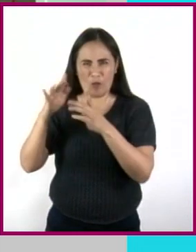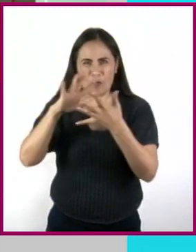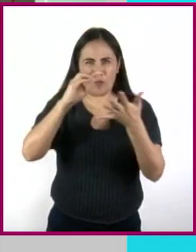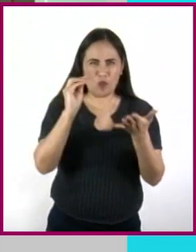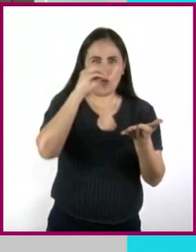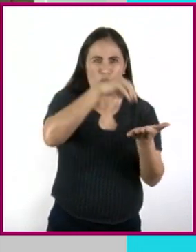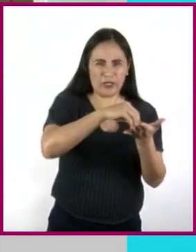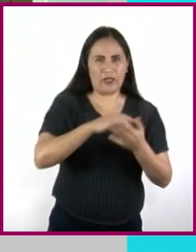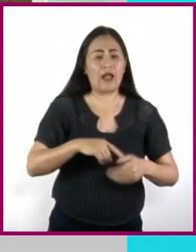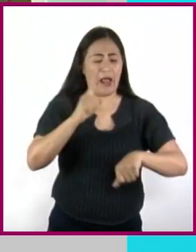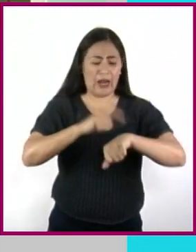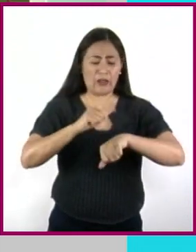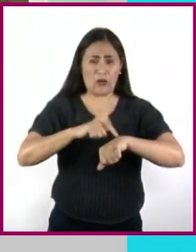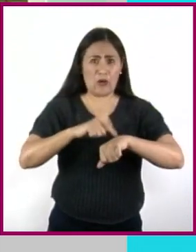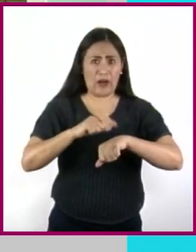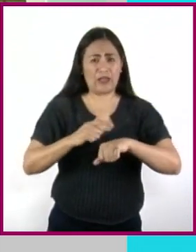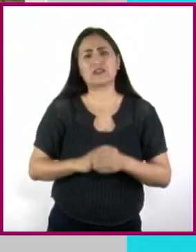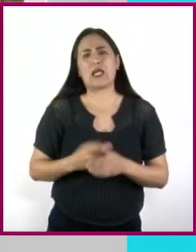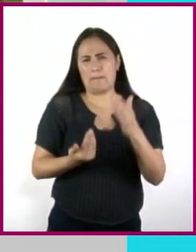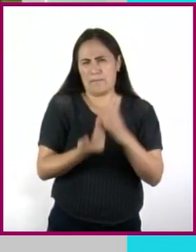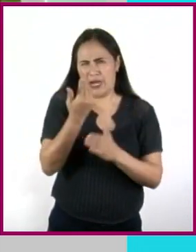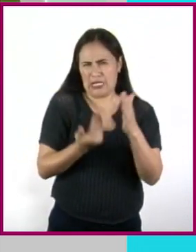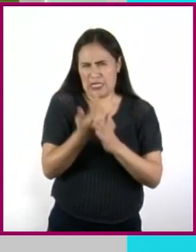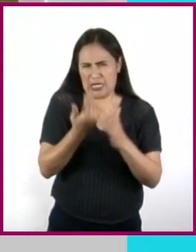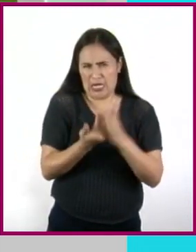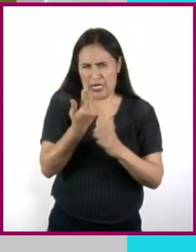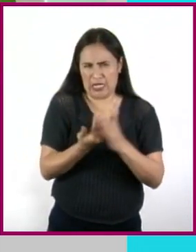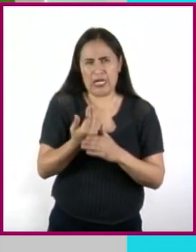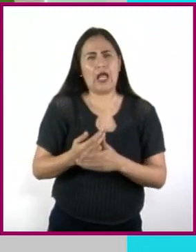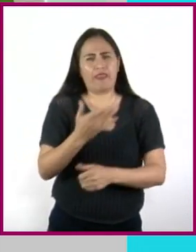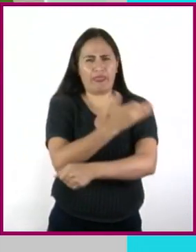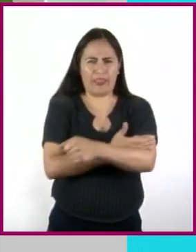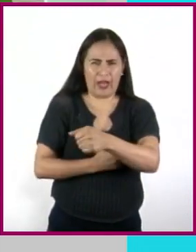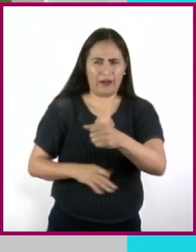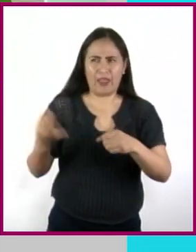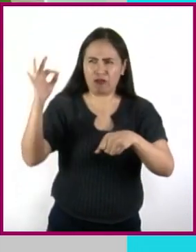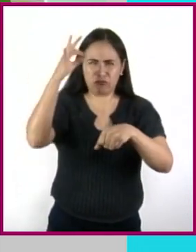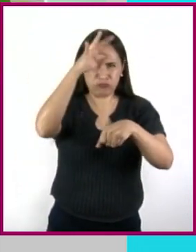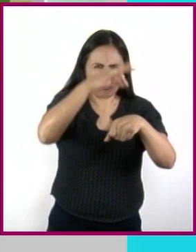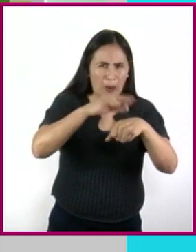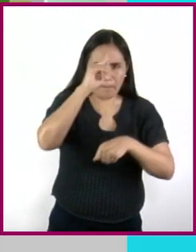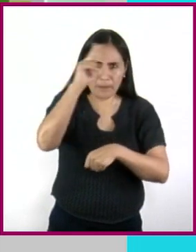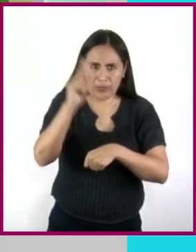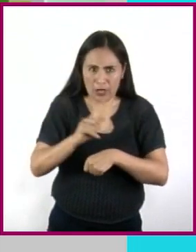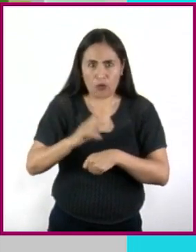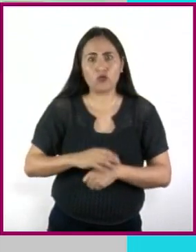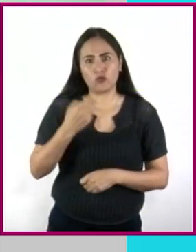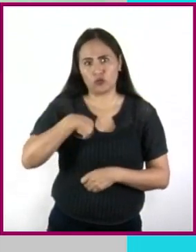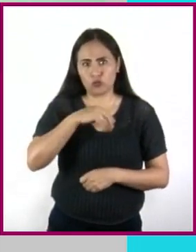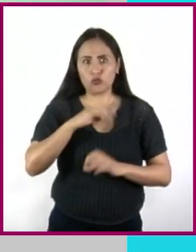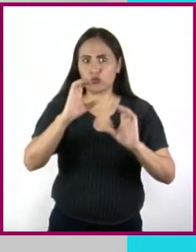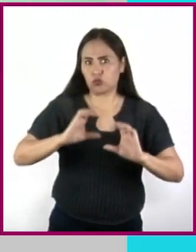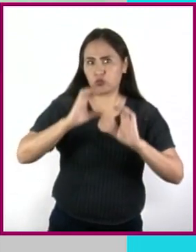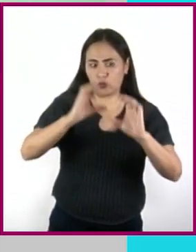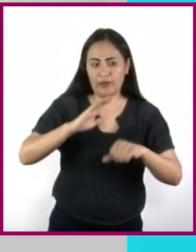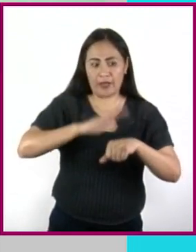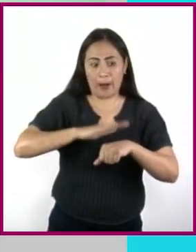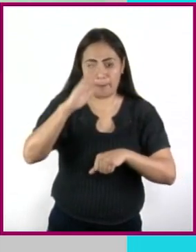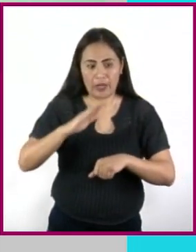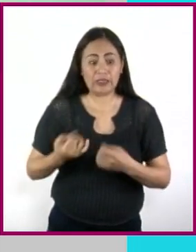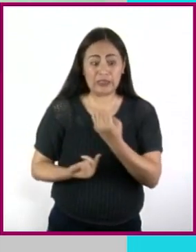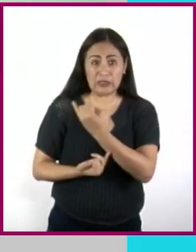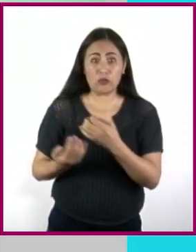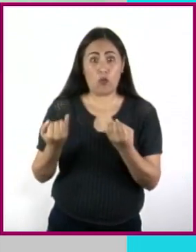del mosquito son las primeras horas de la mañana y las últimas horas de la tarde, que es cuando deberíamos ser más precavidos. Tenemos que estar atentos